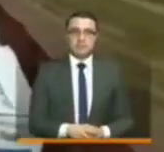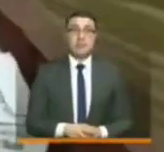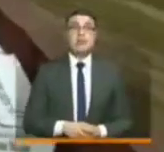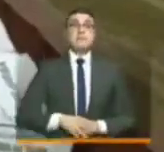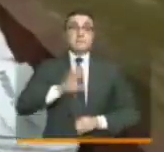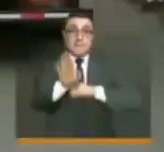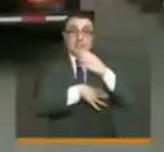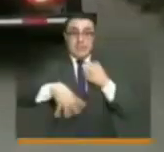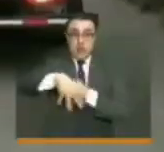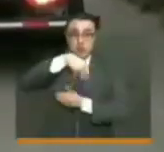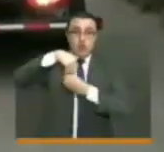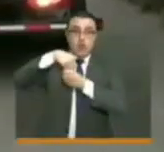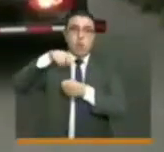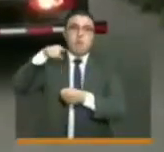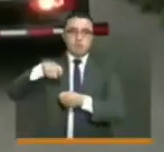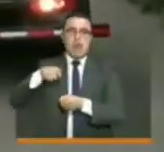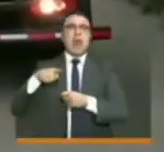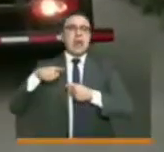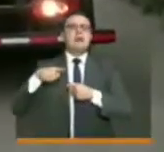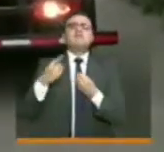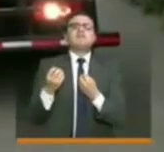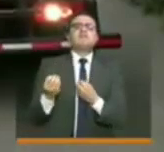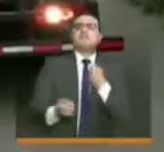del Interior ha entregado